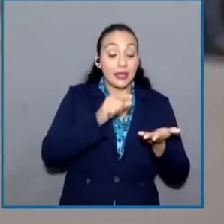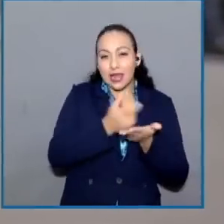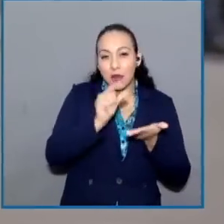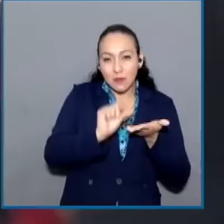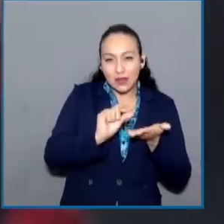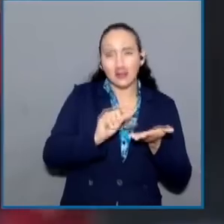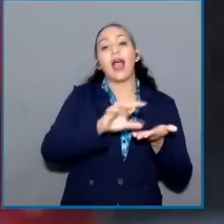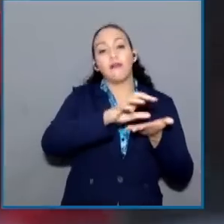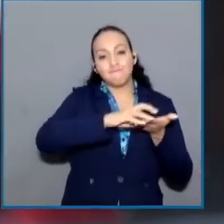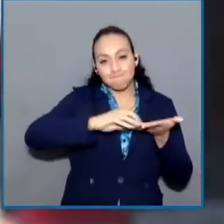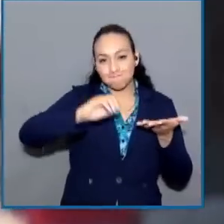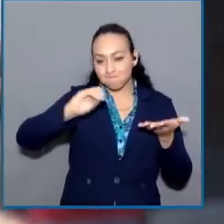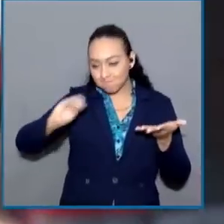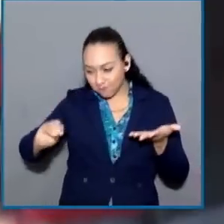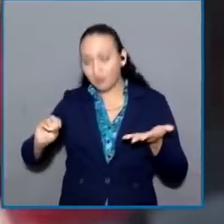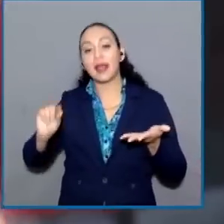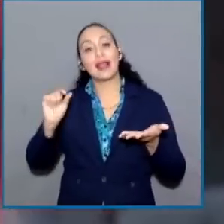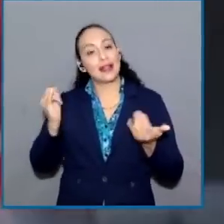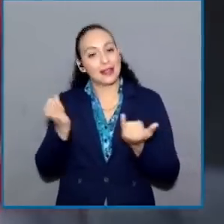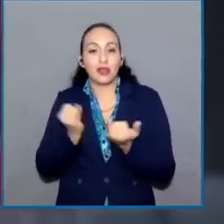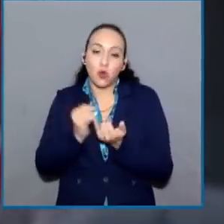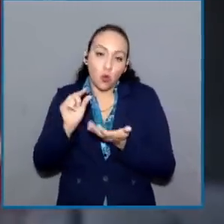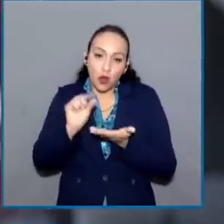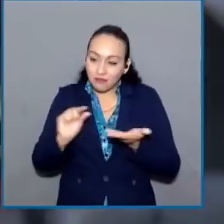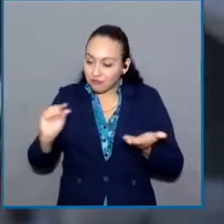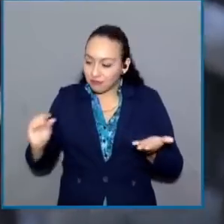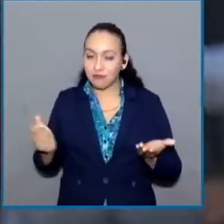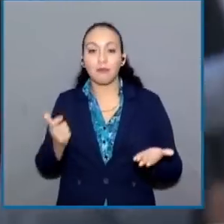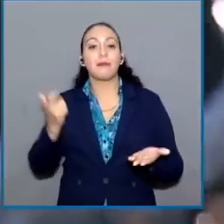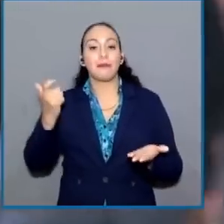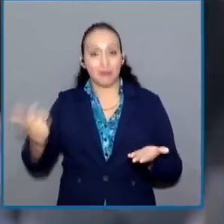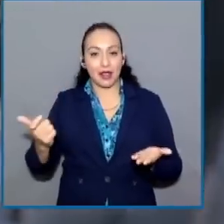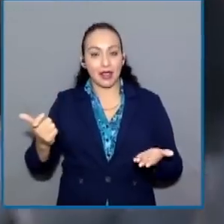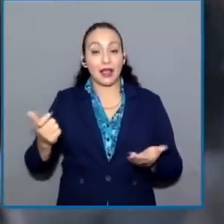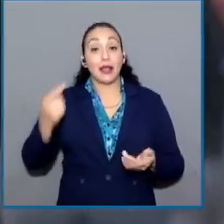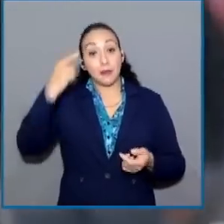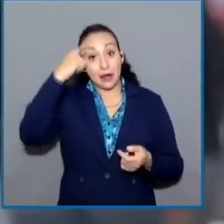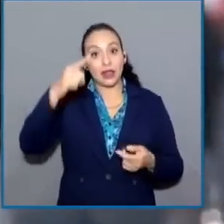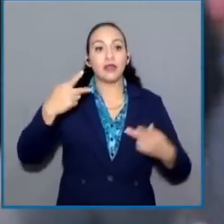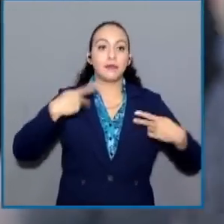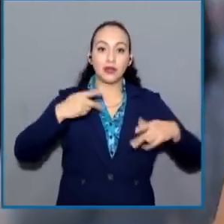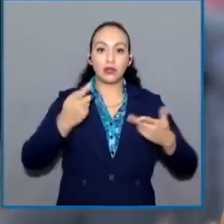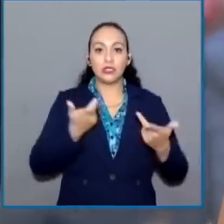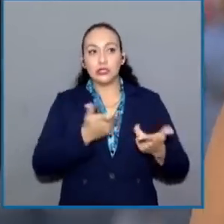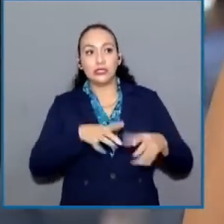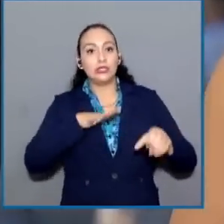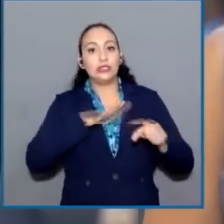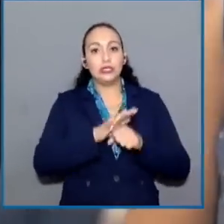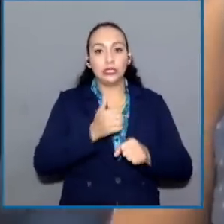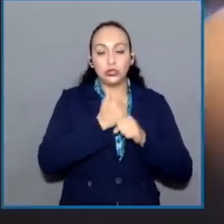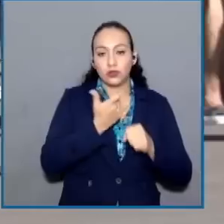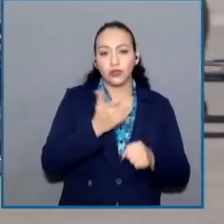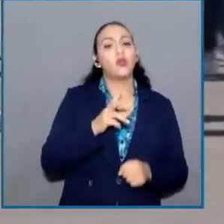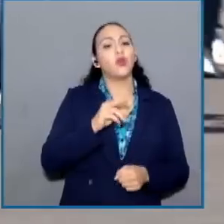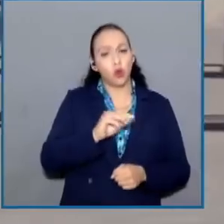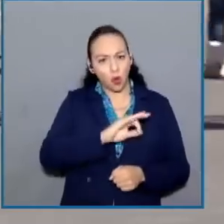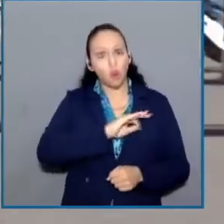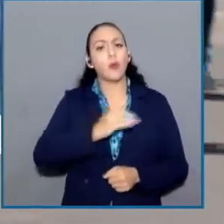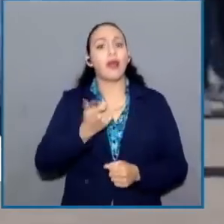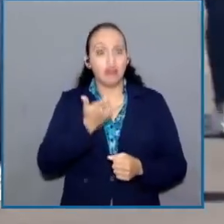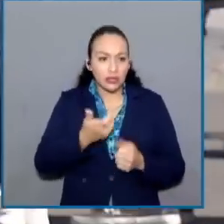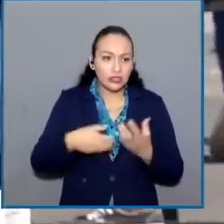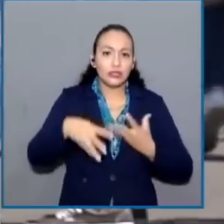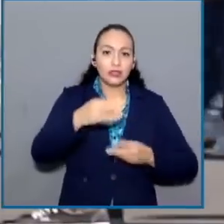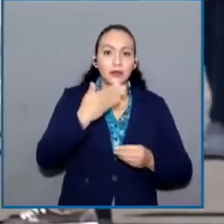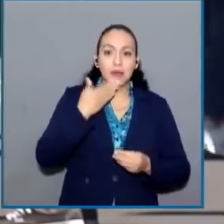el mínimo, incluido el monto independiente de recuperación, permite continuar cubriendo los rubros que incluyen los alimentos, a